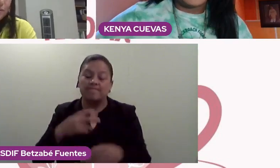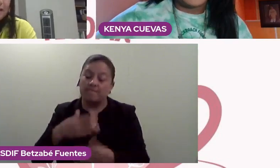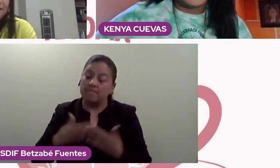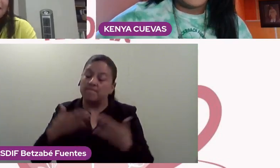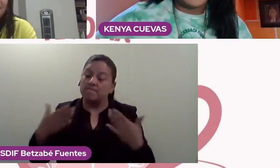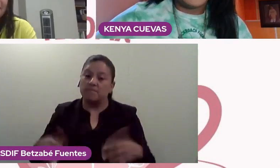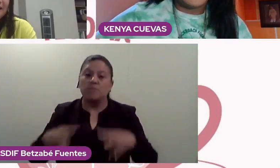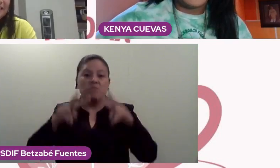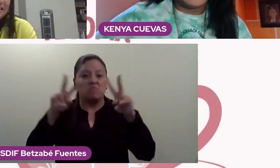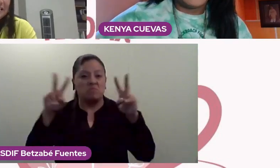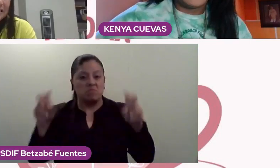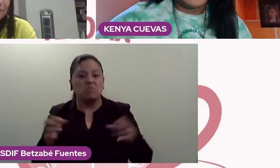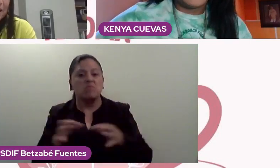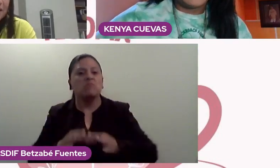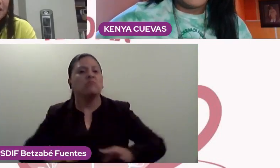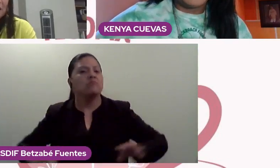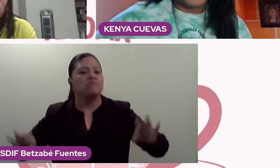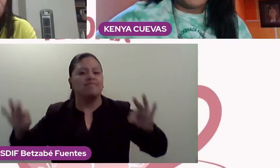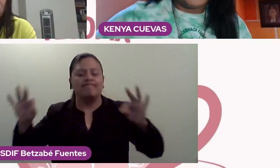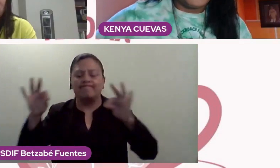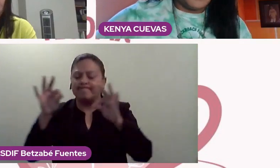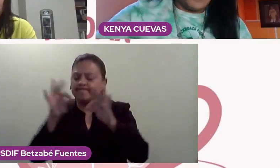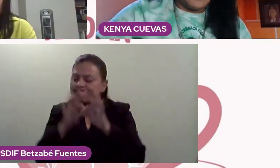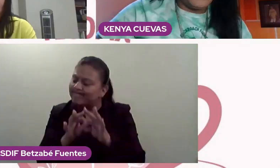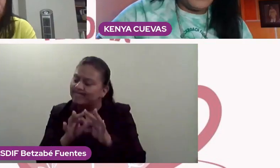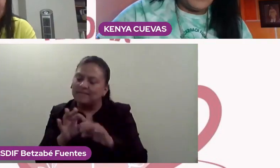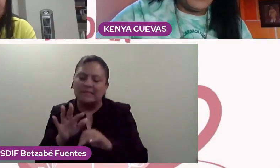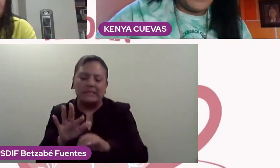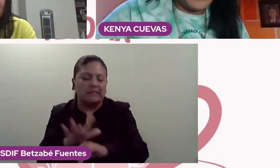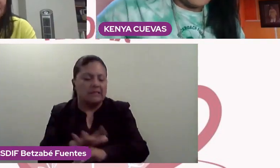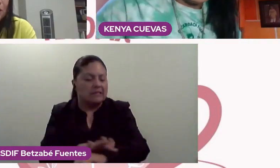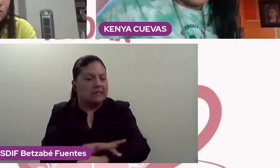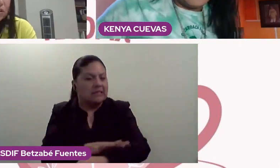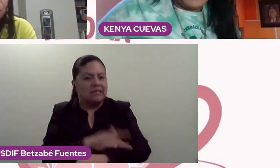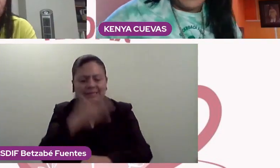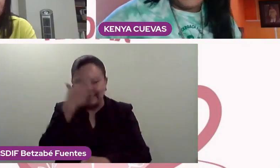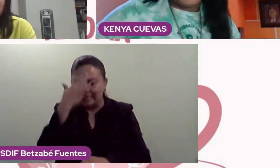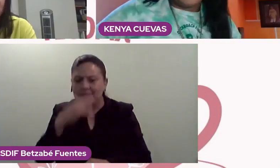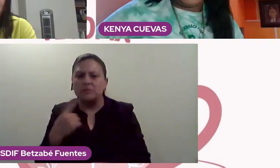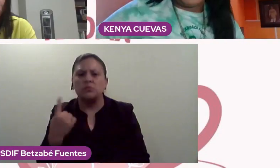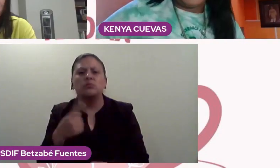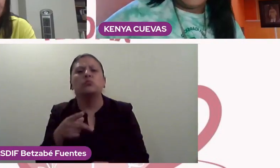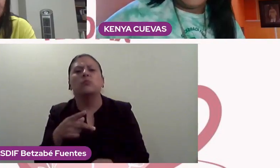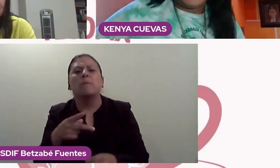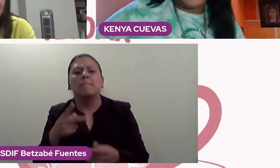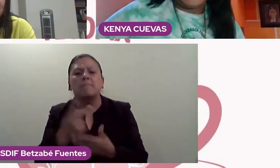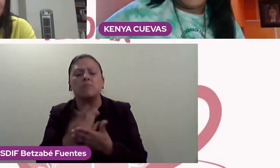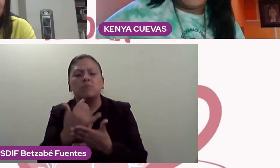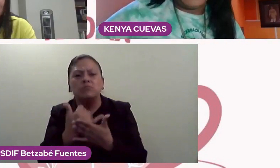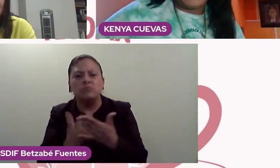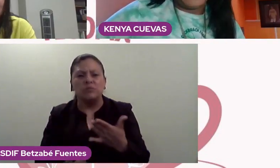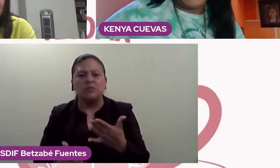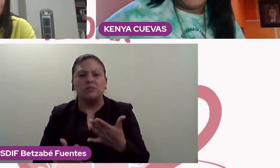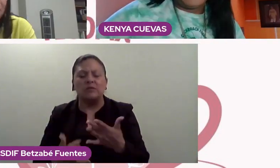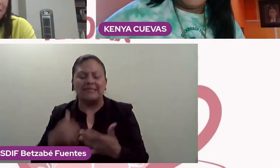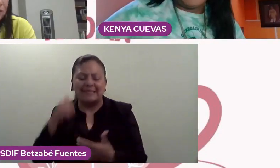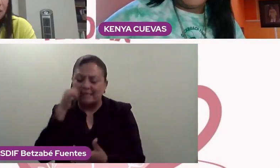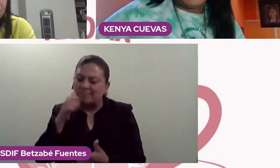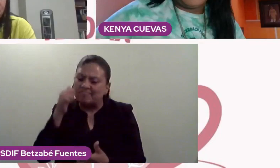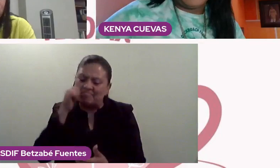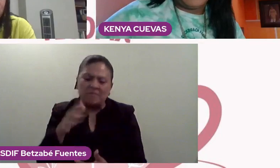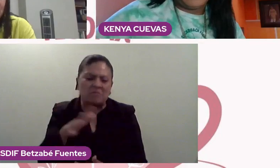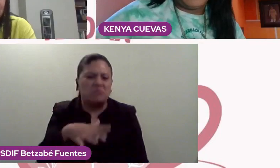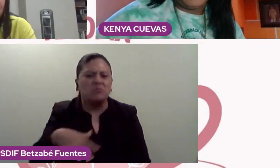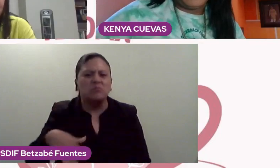tan importante, tan sensible, conocer sobre tu proyecto, esta lucha por conseguir justicia a un